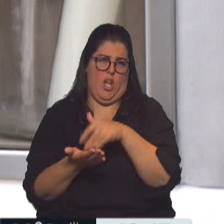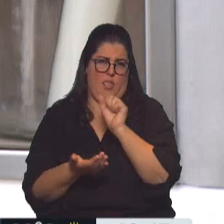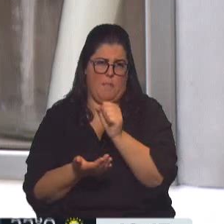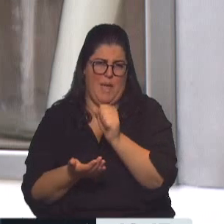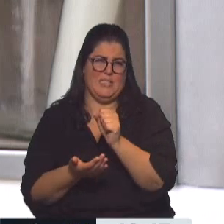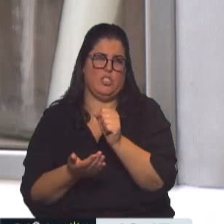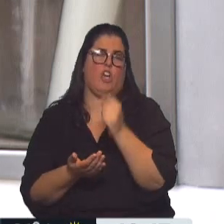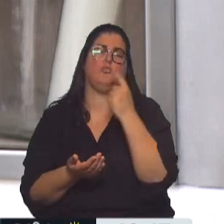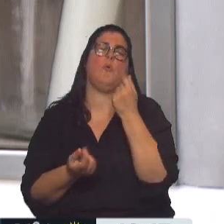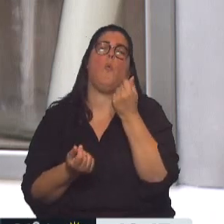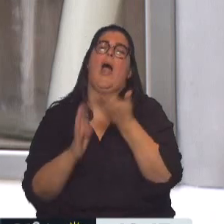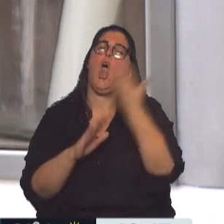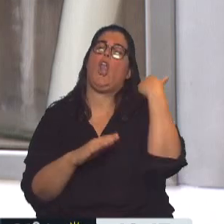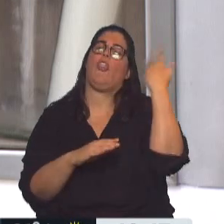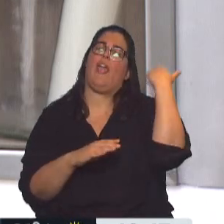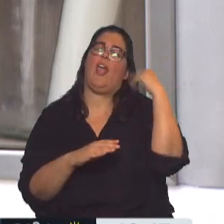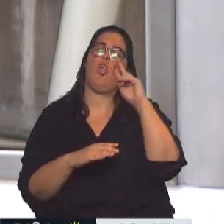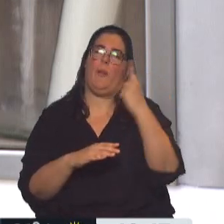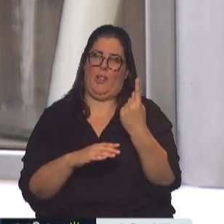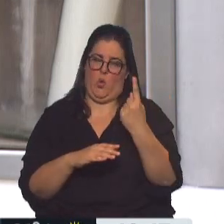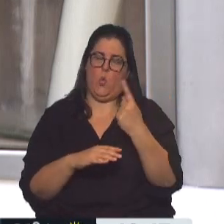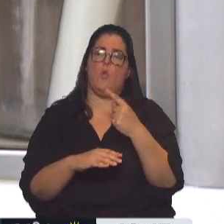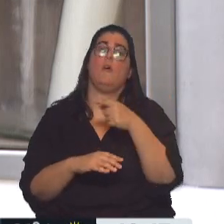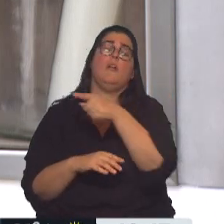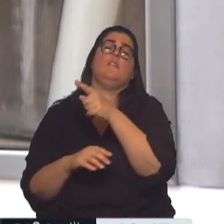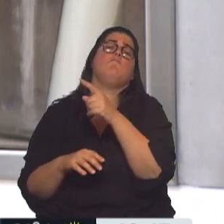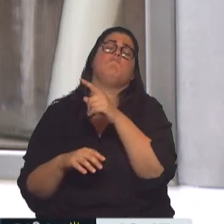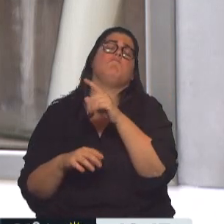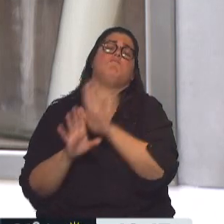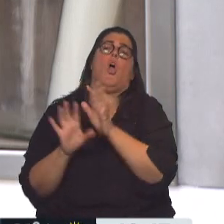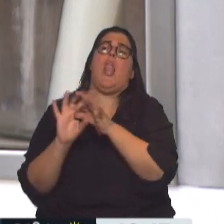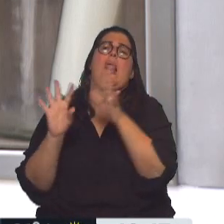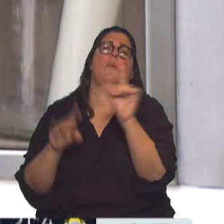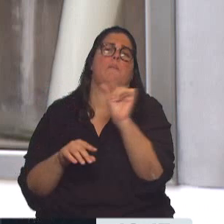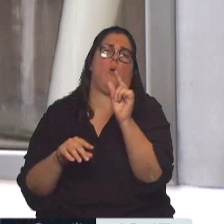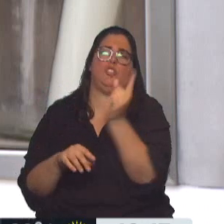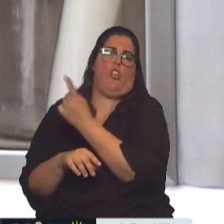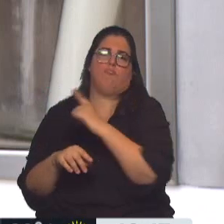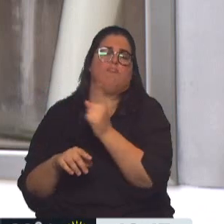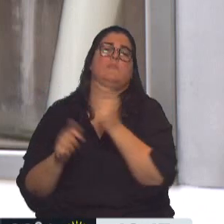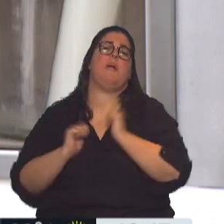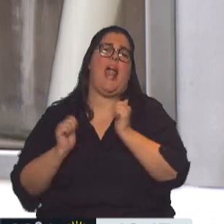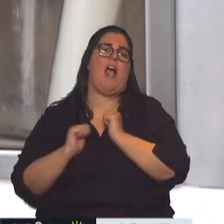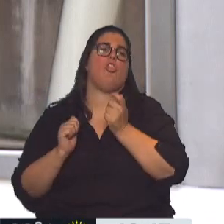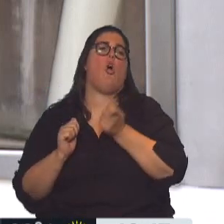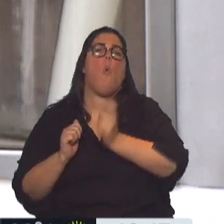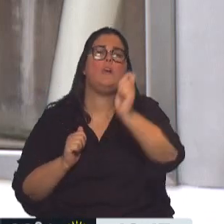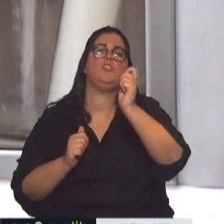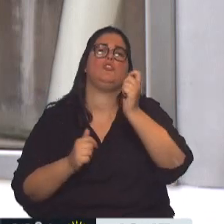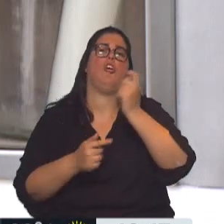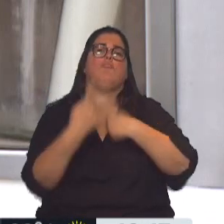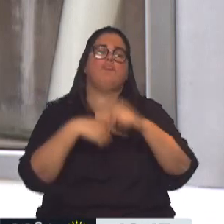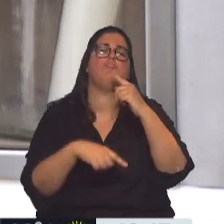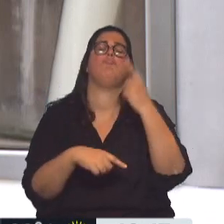el 2021, y estaba gozando de una libertad ambulatoria, sometido al control y al proceso del